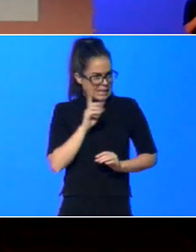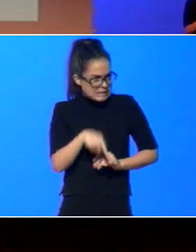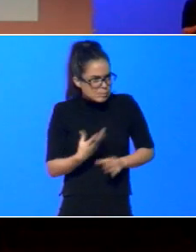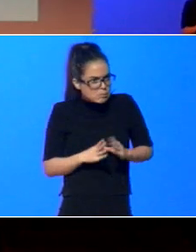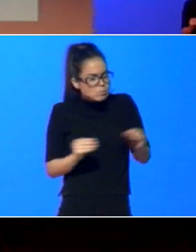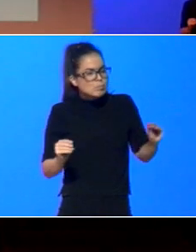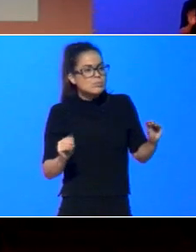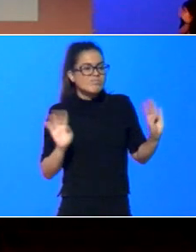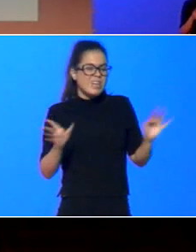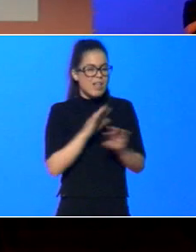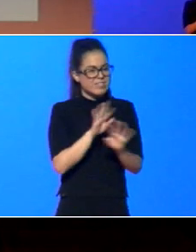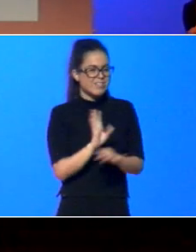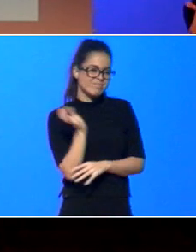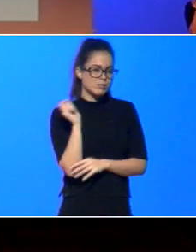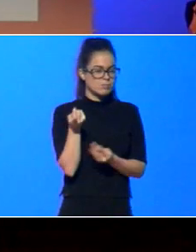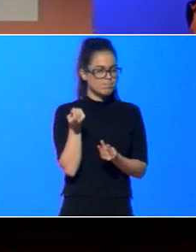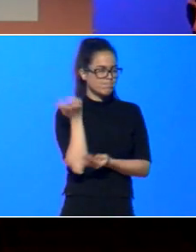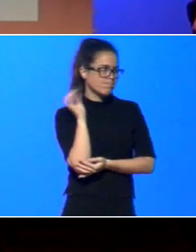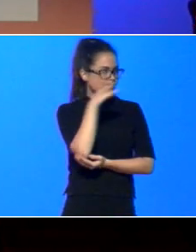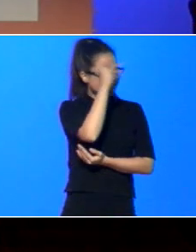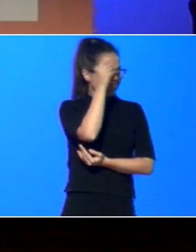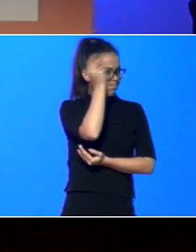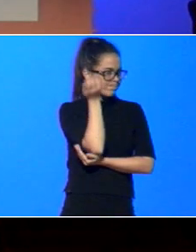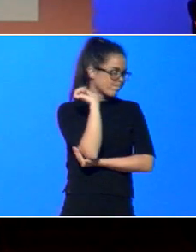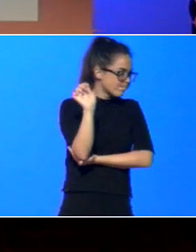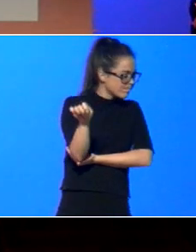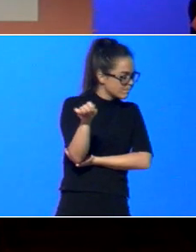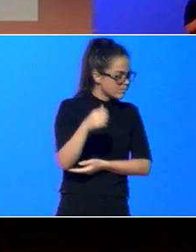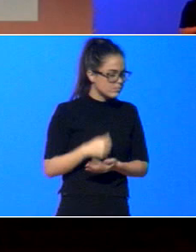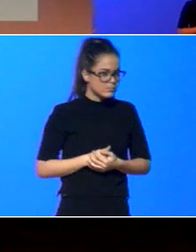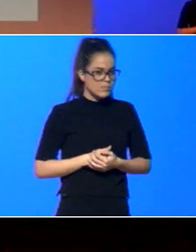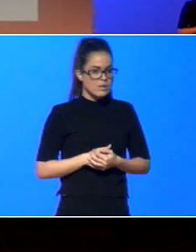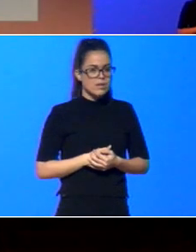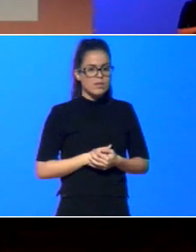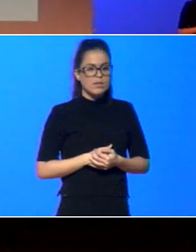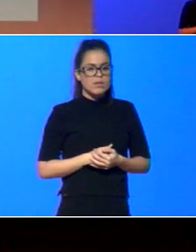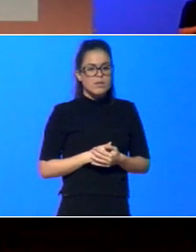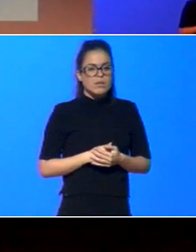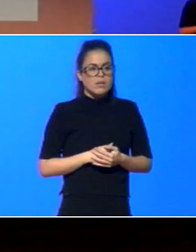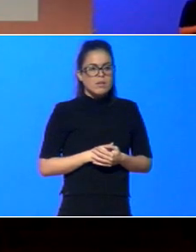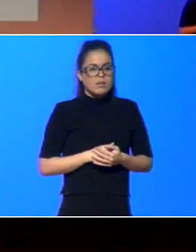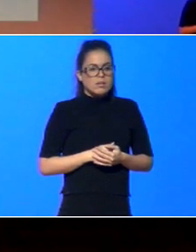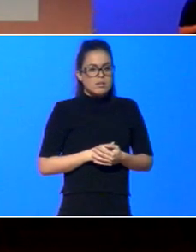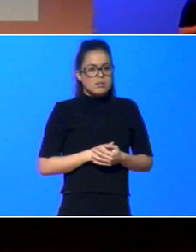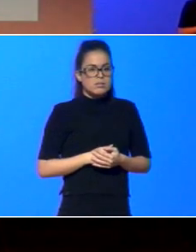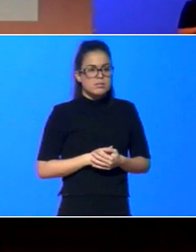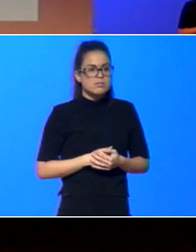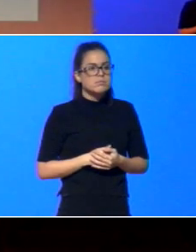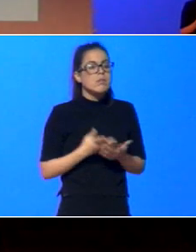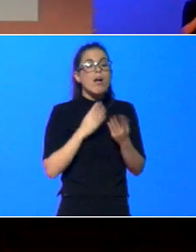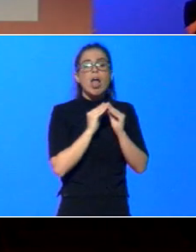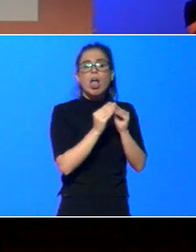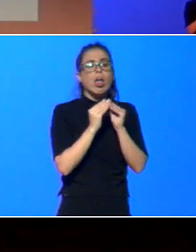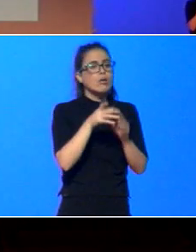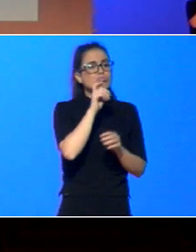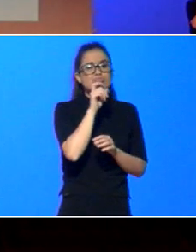no se tiene en cuenta Y cómo cómo se puede hacer y así que termino Cómo se puede Cómo se puede hacer no que la